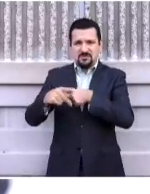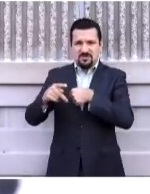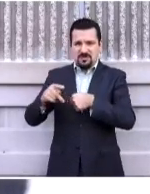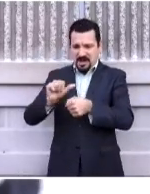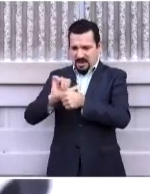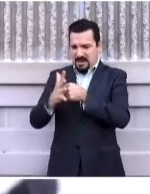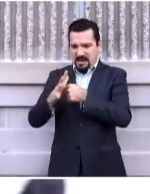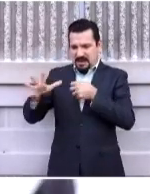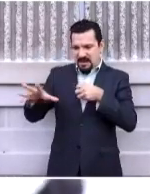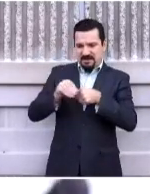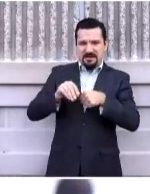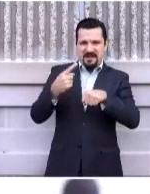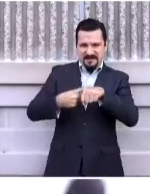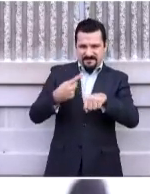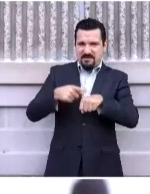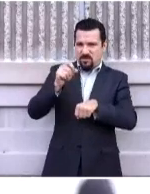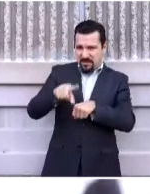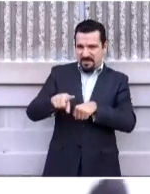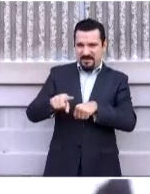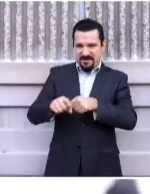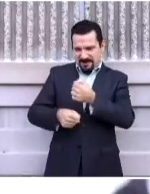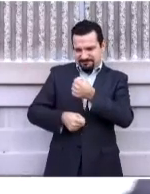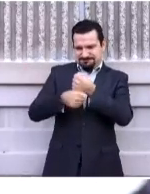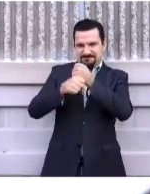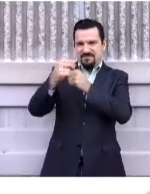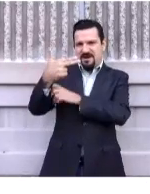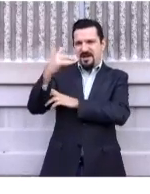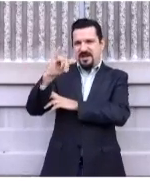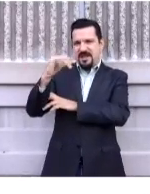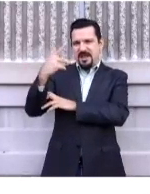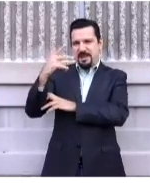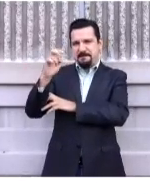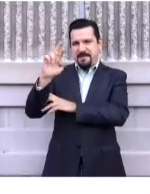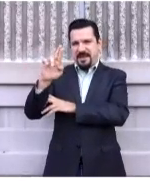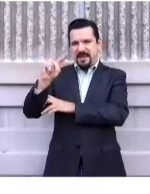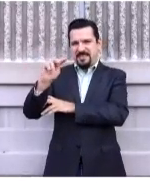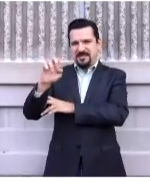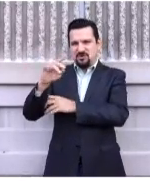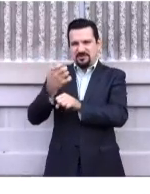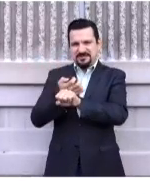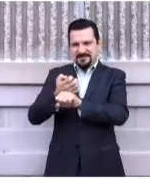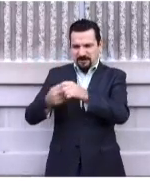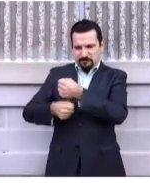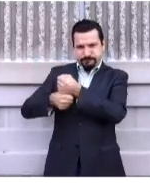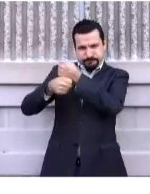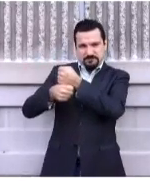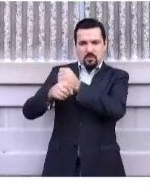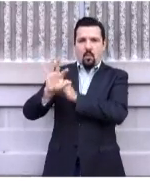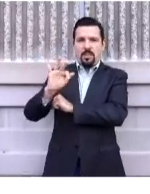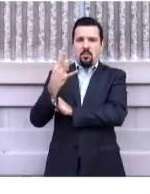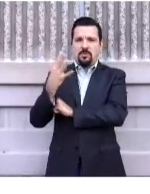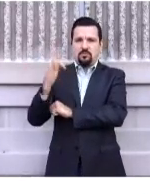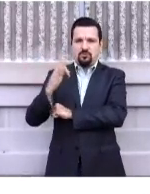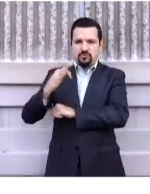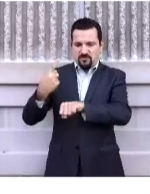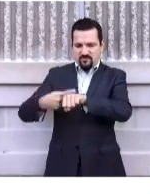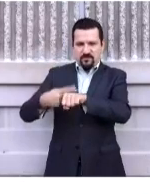a las muertes han sido hipertensión, que se ha presentado en 44% de las